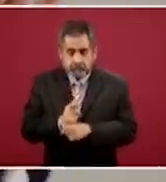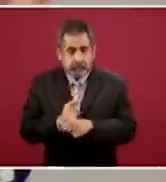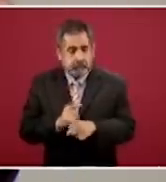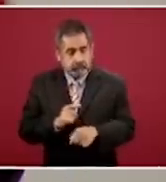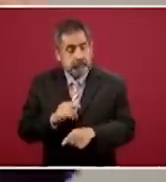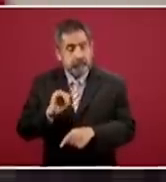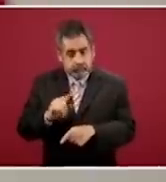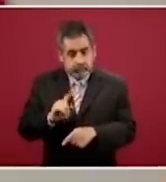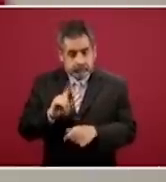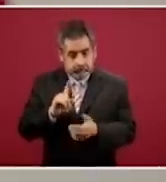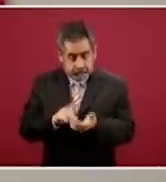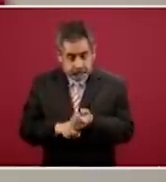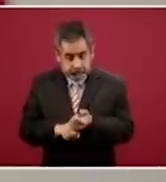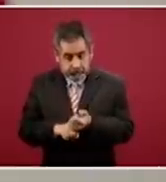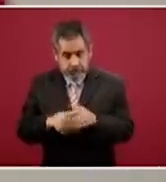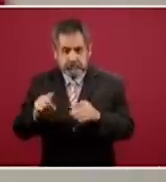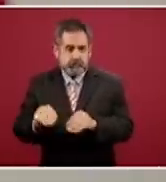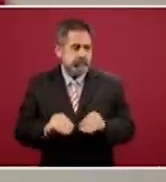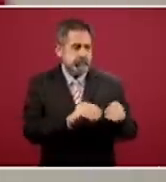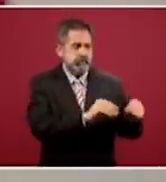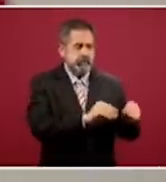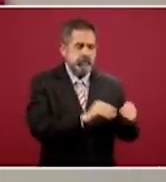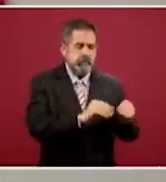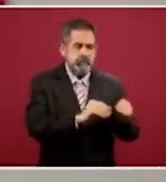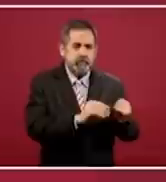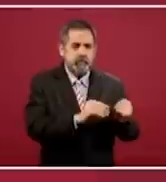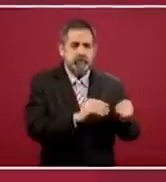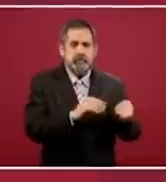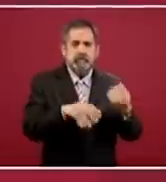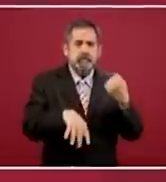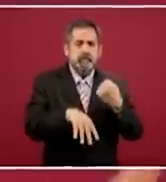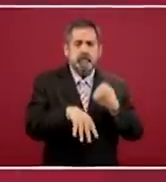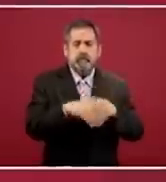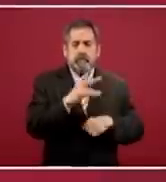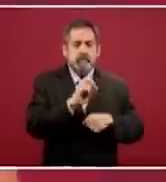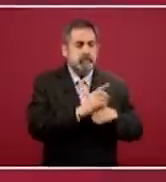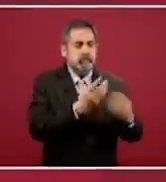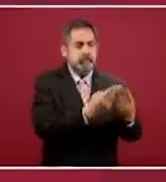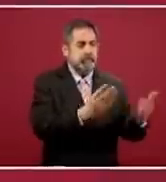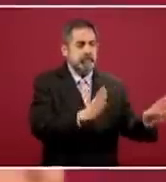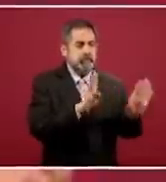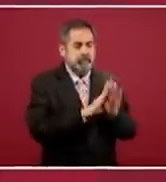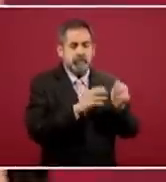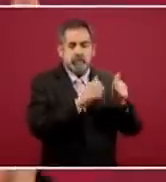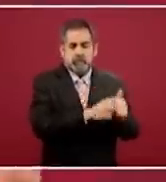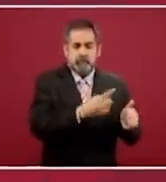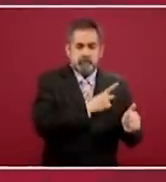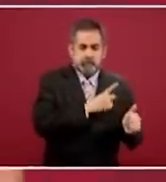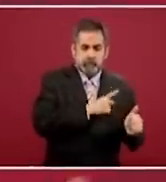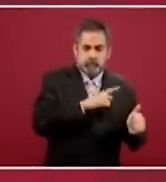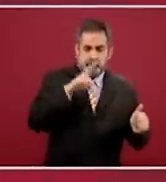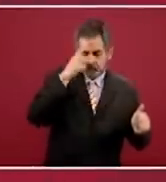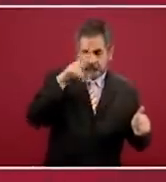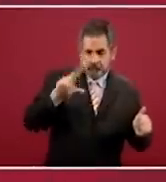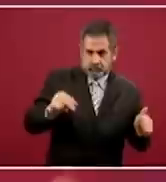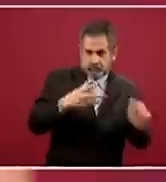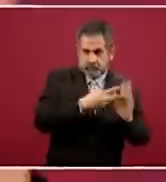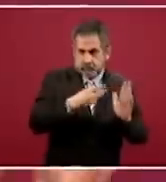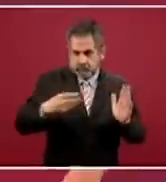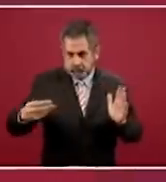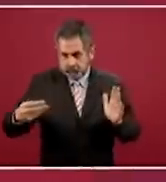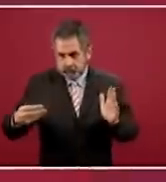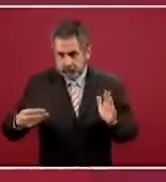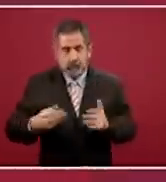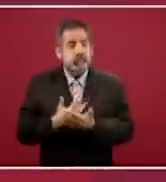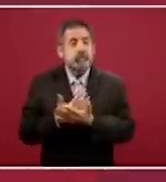la enfermedad se pone en un aislamiento voluntario preventivo para que no contagie, desde el momento es que es sospechoso, no hay